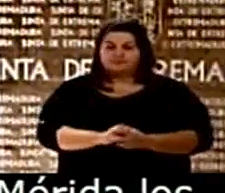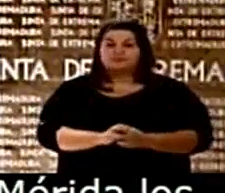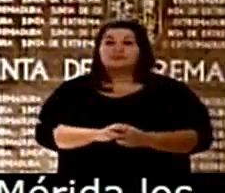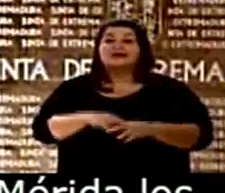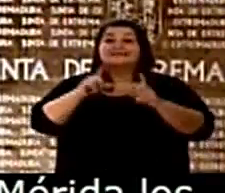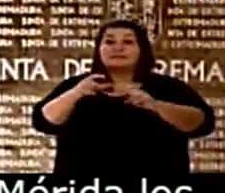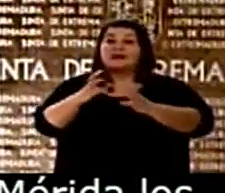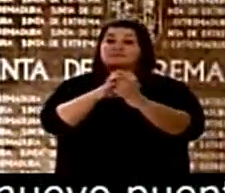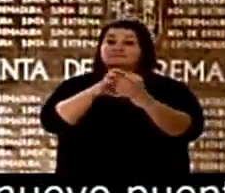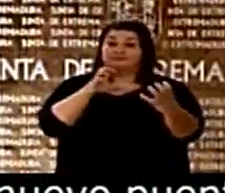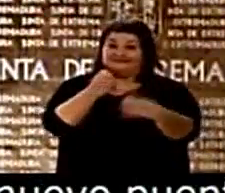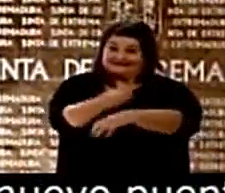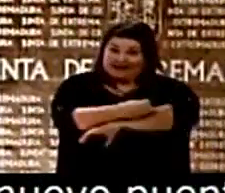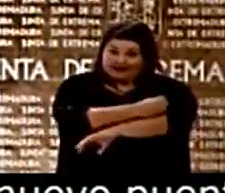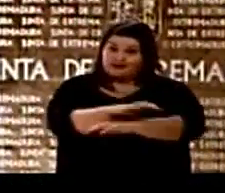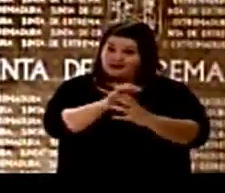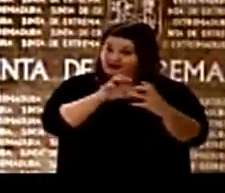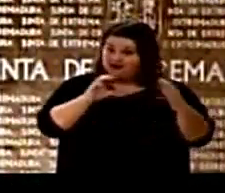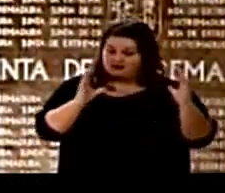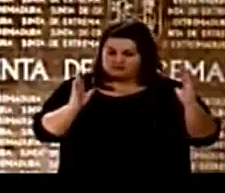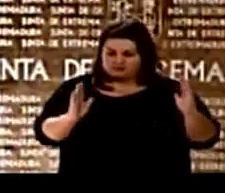material rodante,